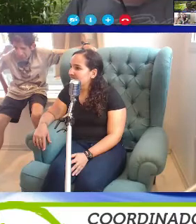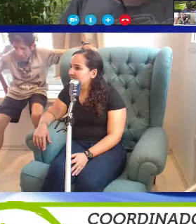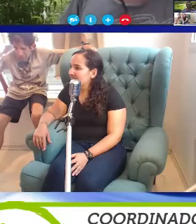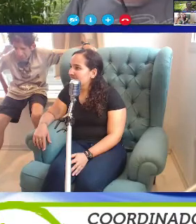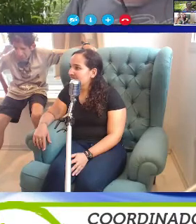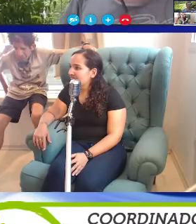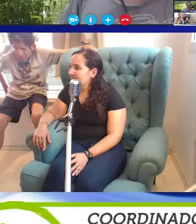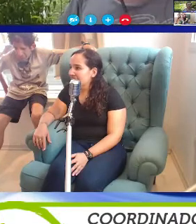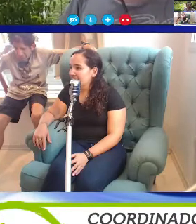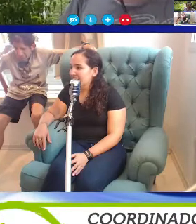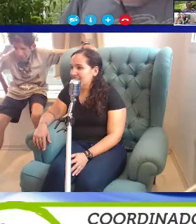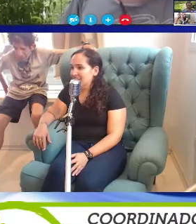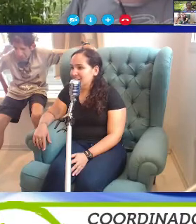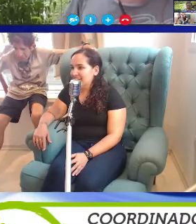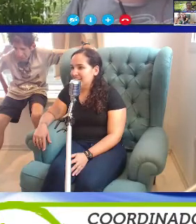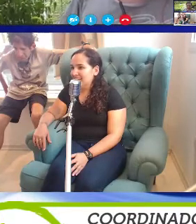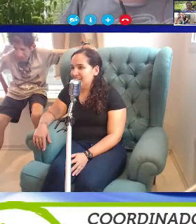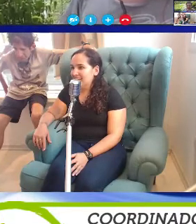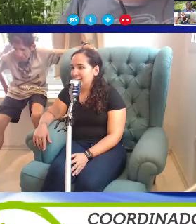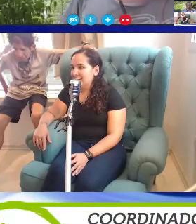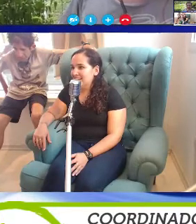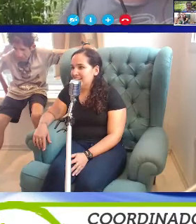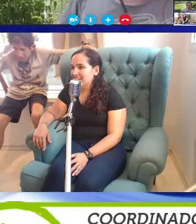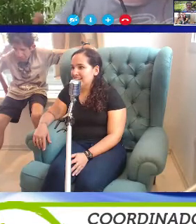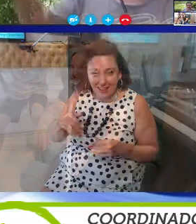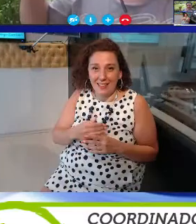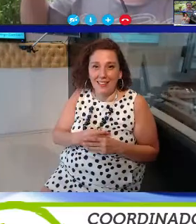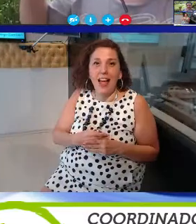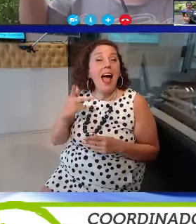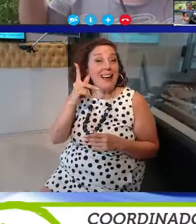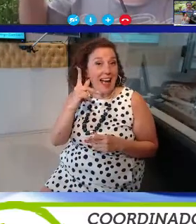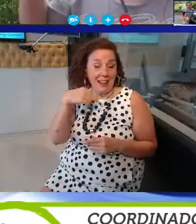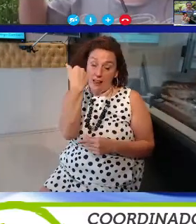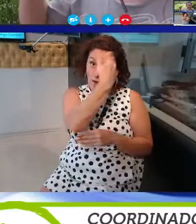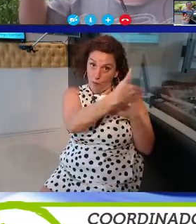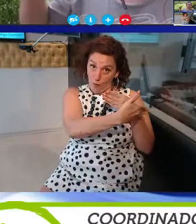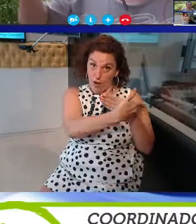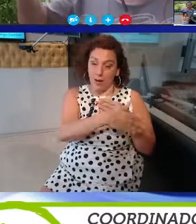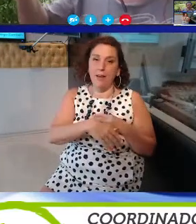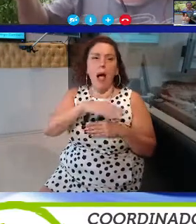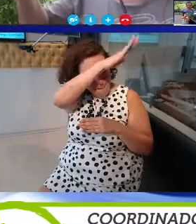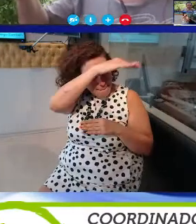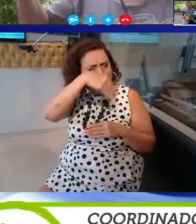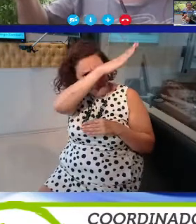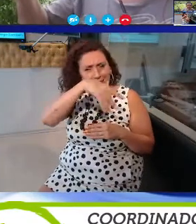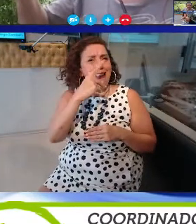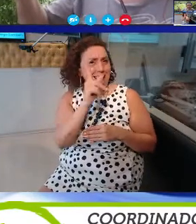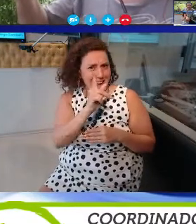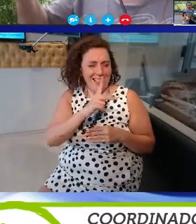Anabela, Francisco, Marisa, afuera está Karina. Vení, Karina. Vení, Cari.